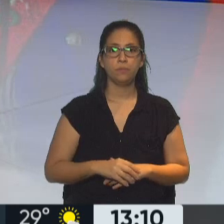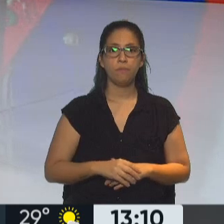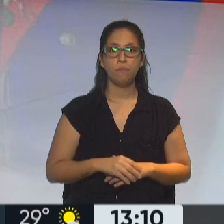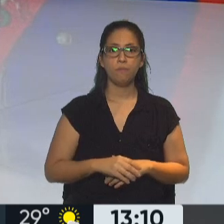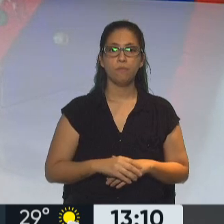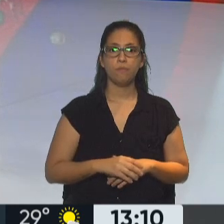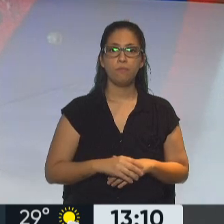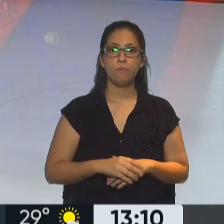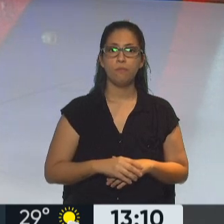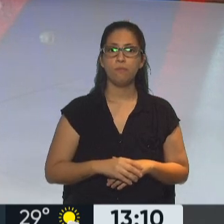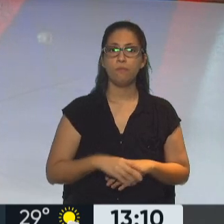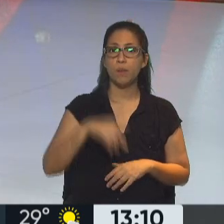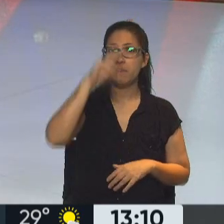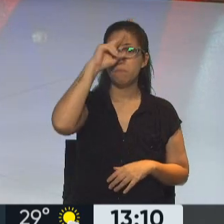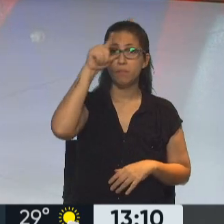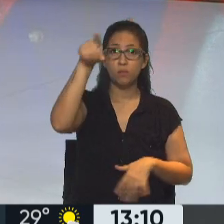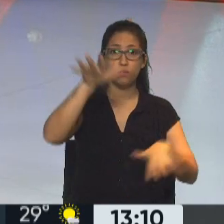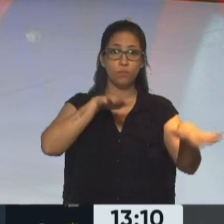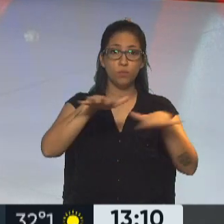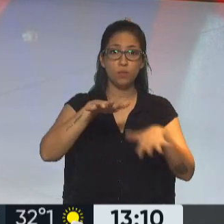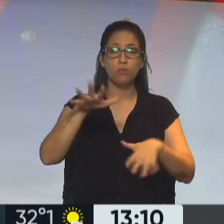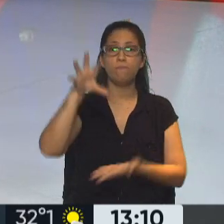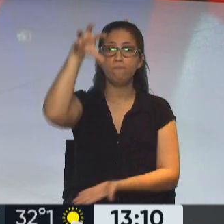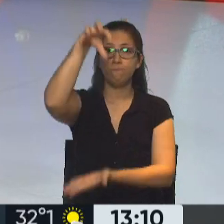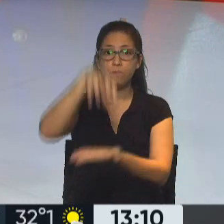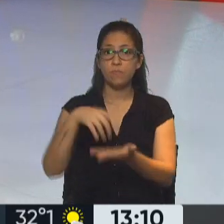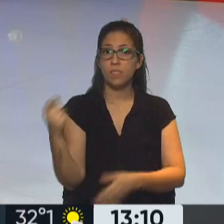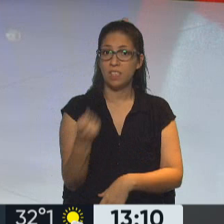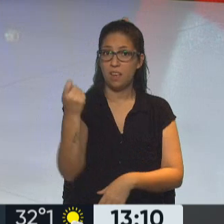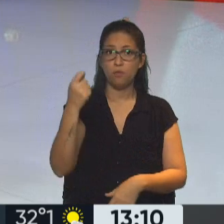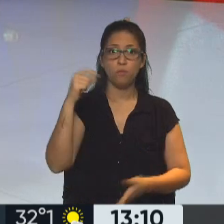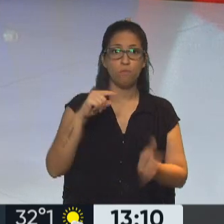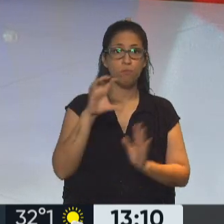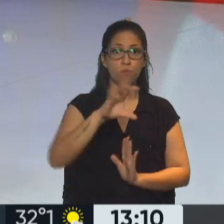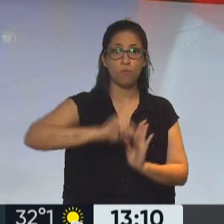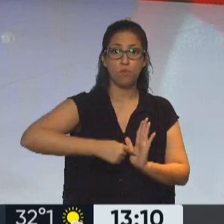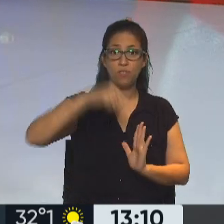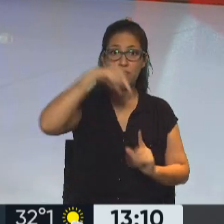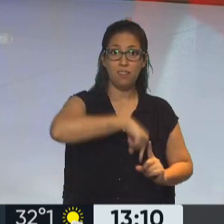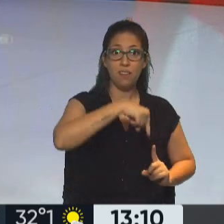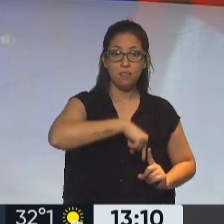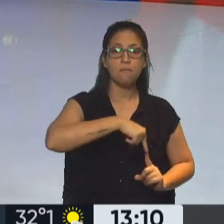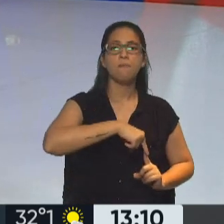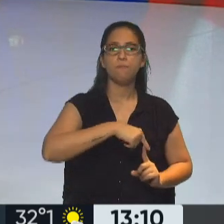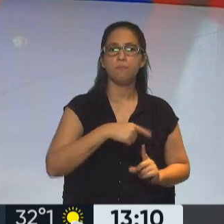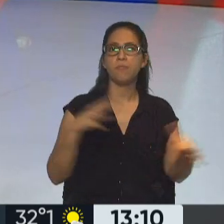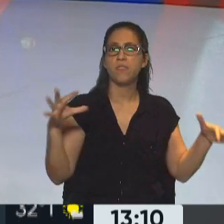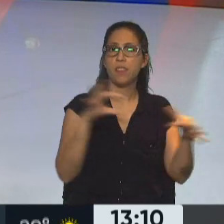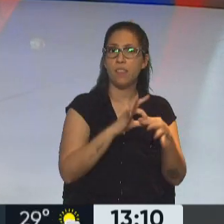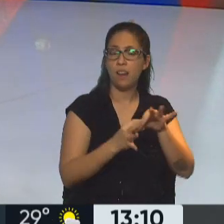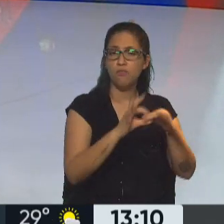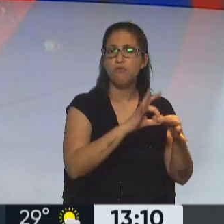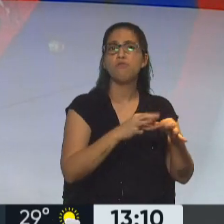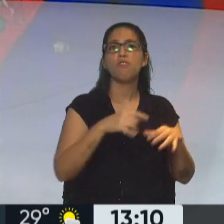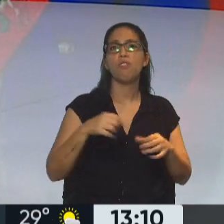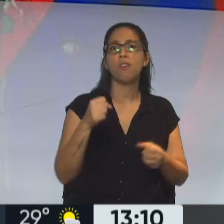Y a propósito de lo que está sucediendo en Perú, en la sede del CIPREBA, el Sindicato de Prensa de Buenos Aires, la FOL, la Federación de Organizaciones en